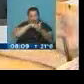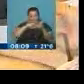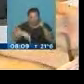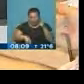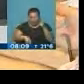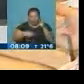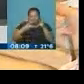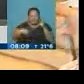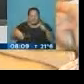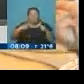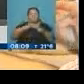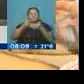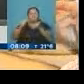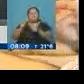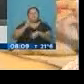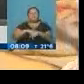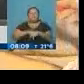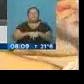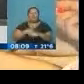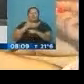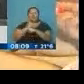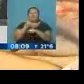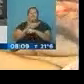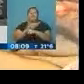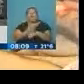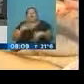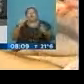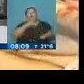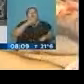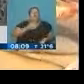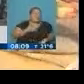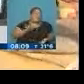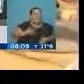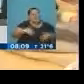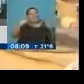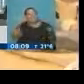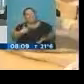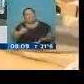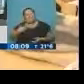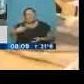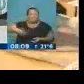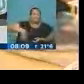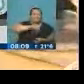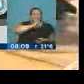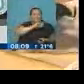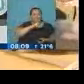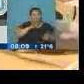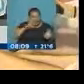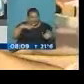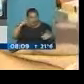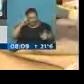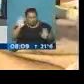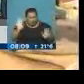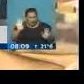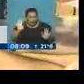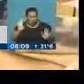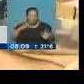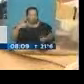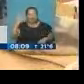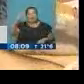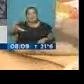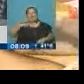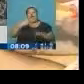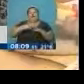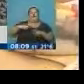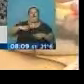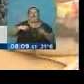los 3 atributos se entregan en ese momento. Entonces, no se puede hacer como uno quiere. No puede uno llevarlo, y lo digo con todo respeto, a Barrio Parque